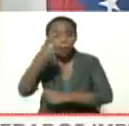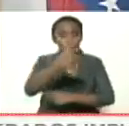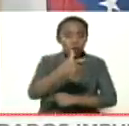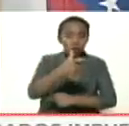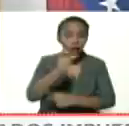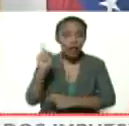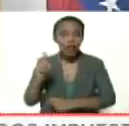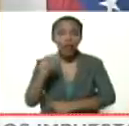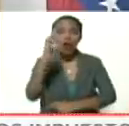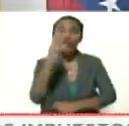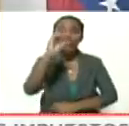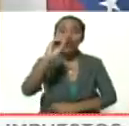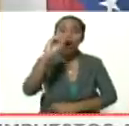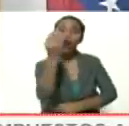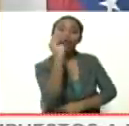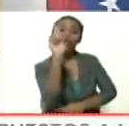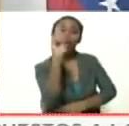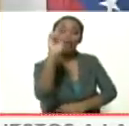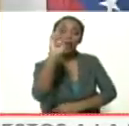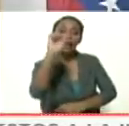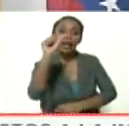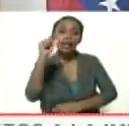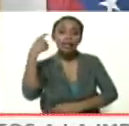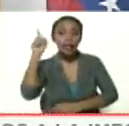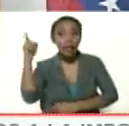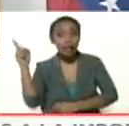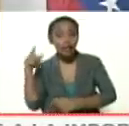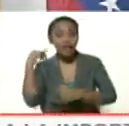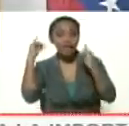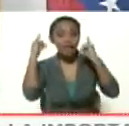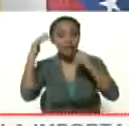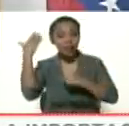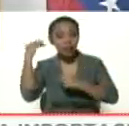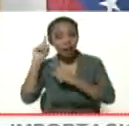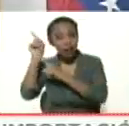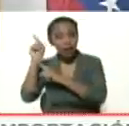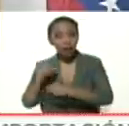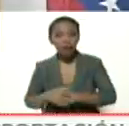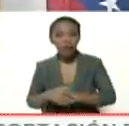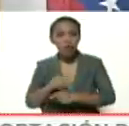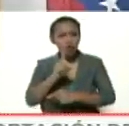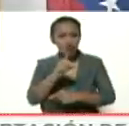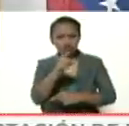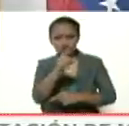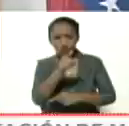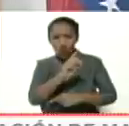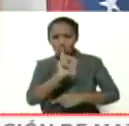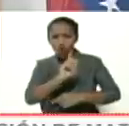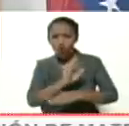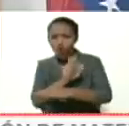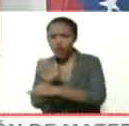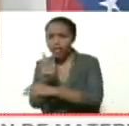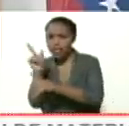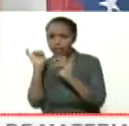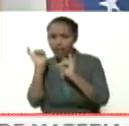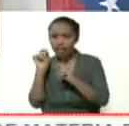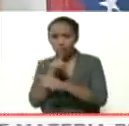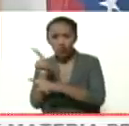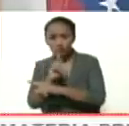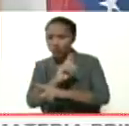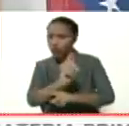estaba apareciendo de aquella fiesta, los casos de los Roques. ¿Tú no fuiste para esa fiesta, Escalona? No, no fue